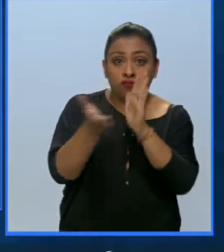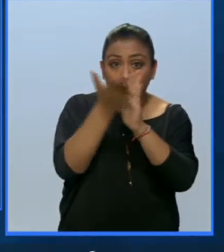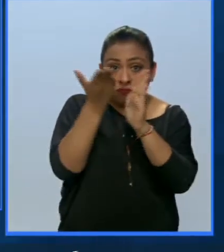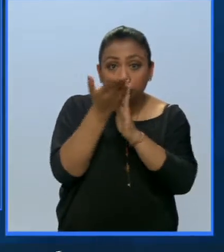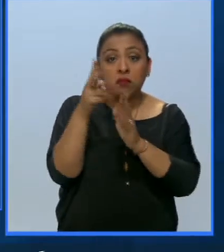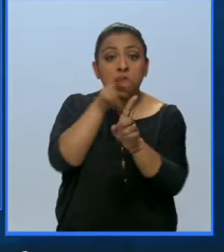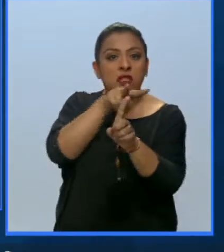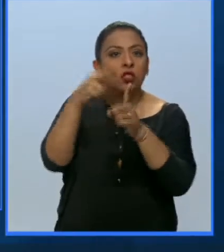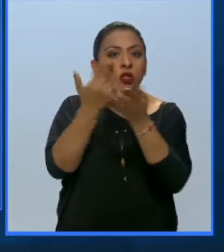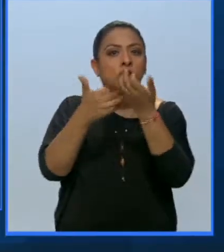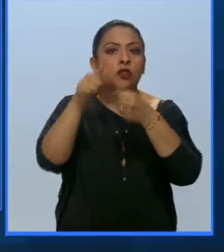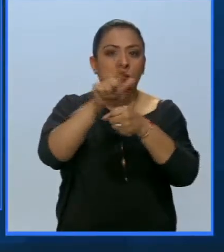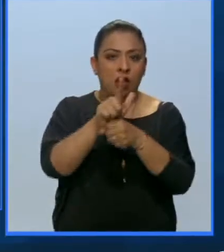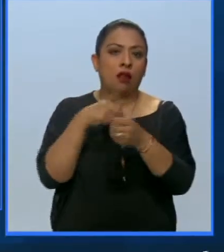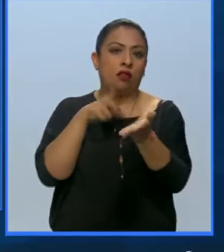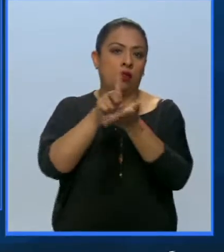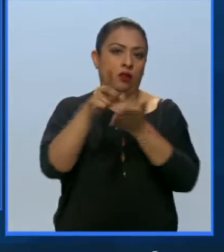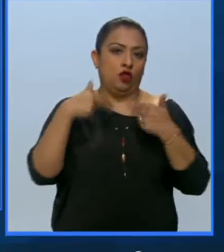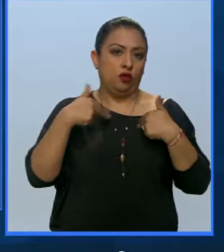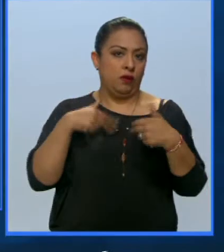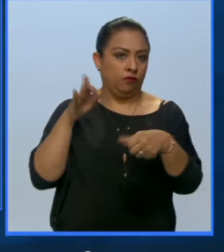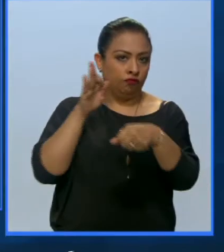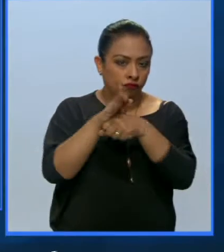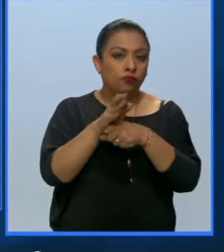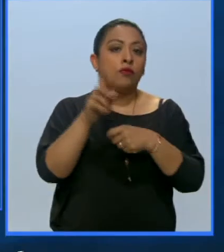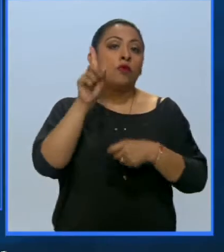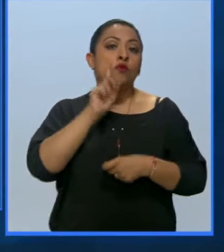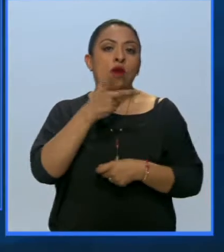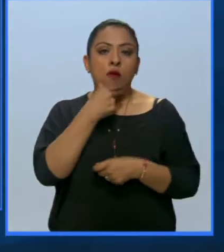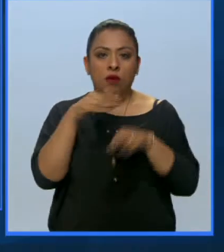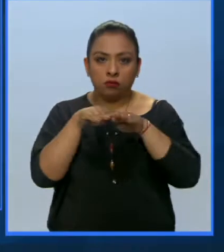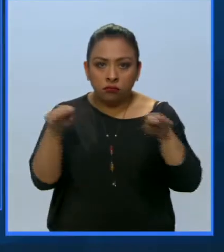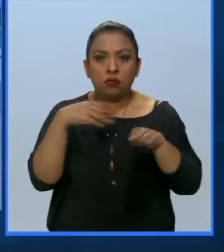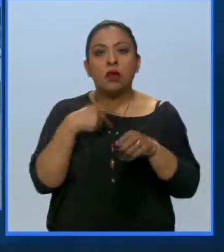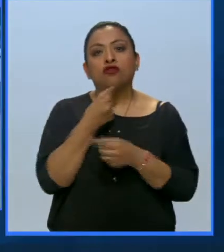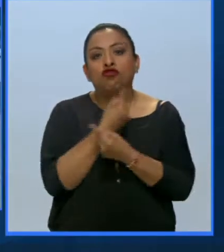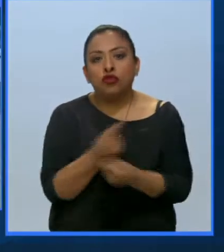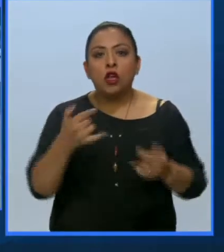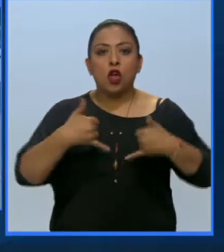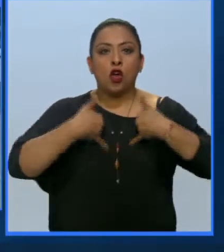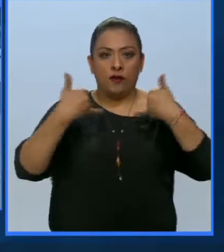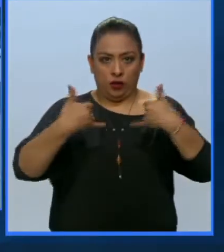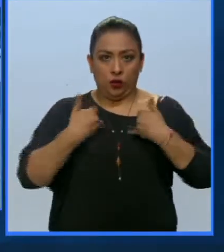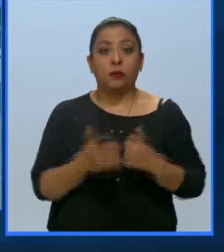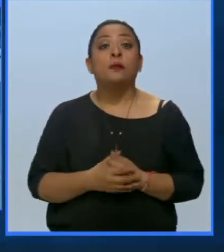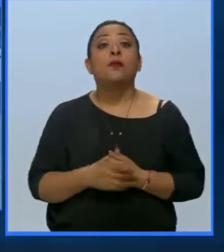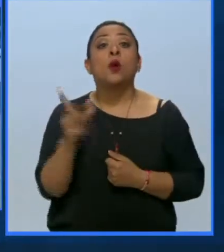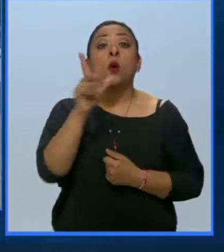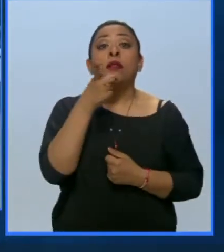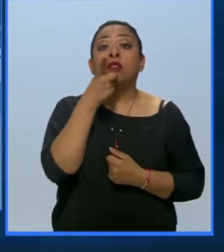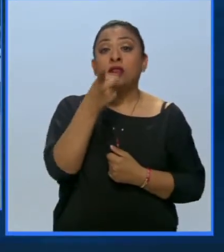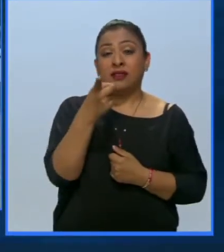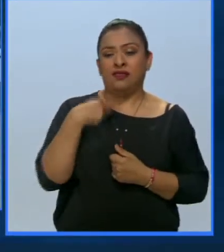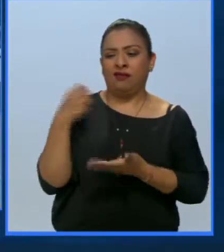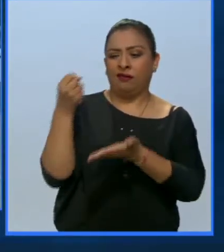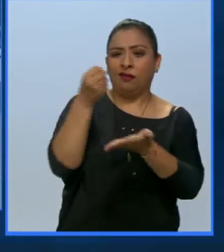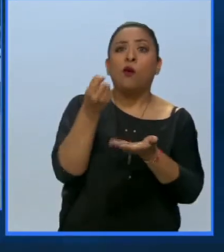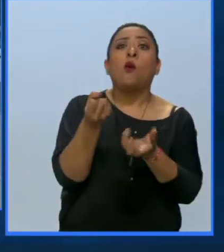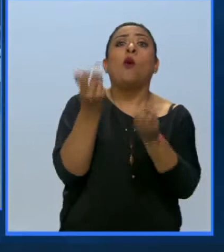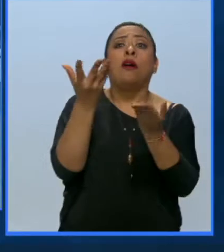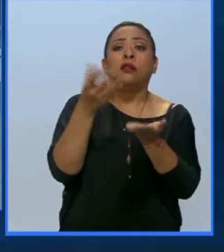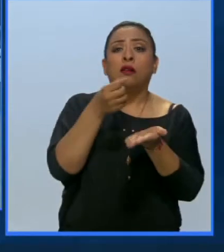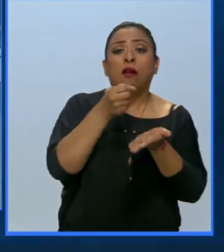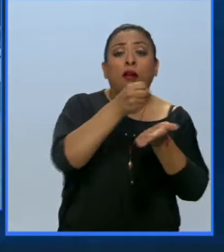con perspectiva social, de derechos humanos, género, infancia y juventud. Y en la medida en la que nos digan cuántos recursos hay, a dónde se